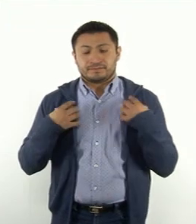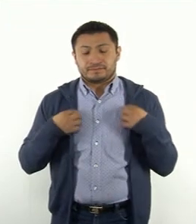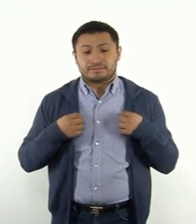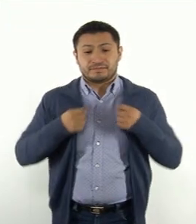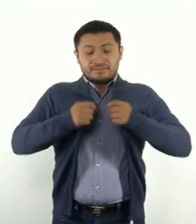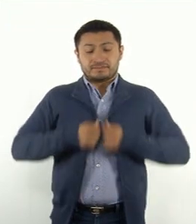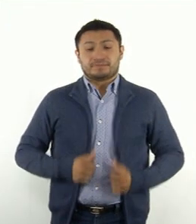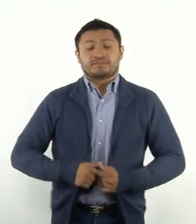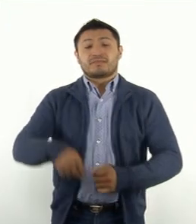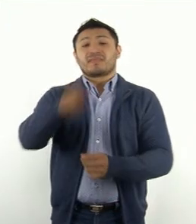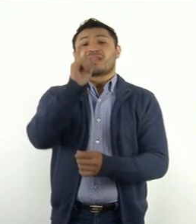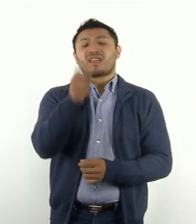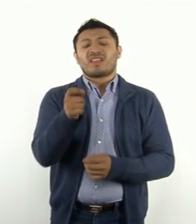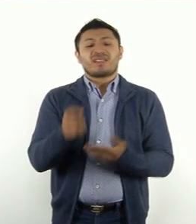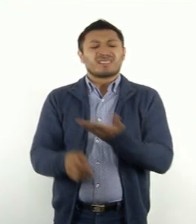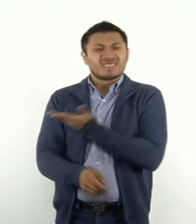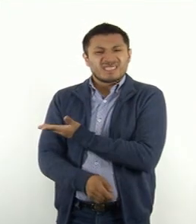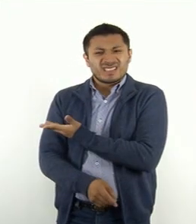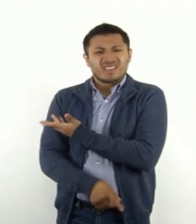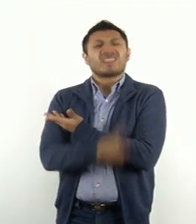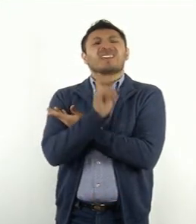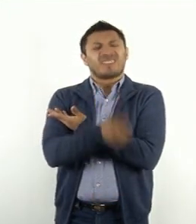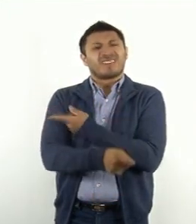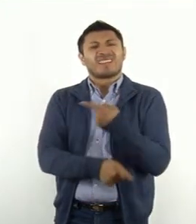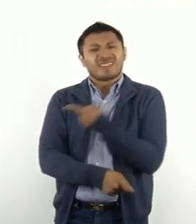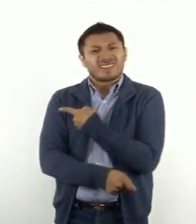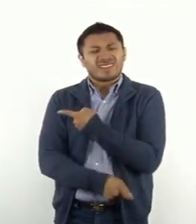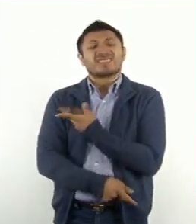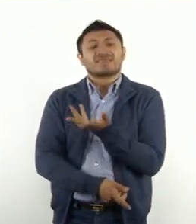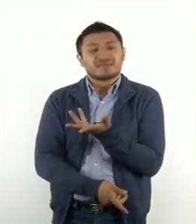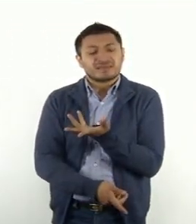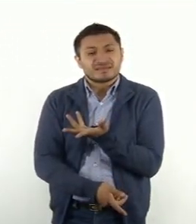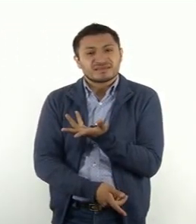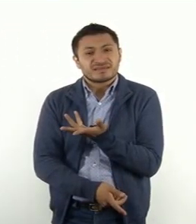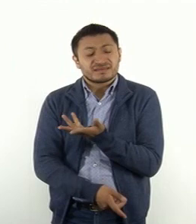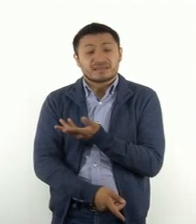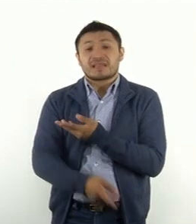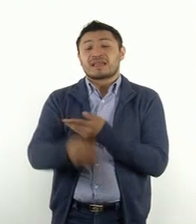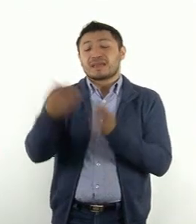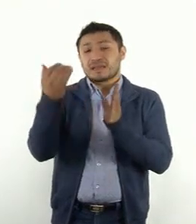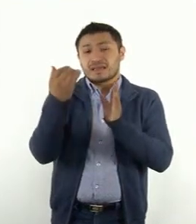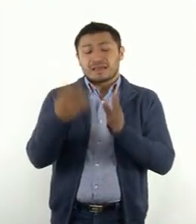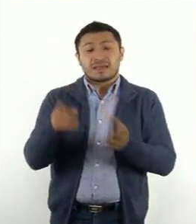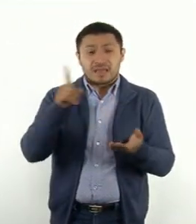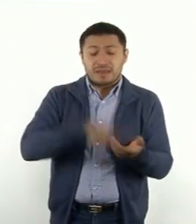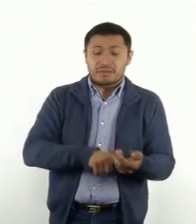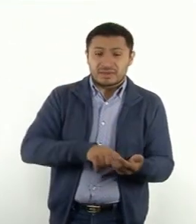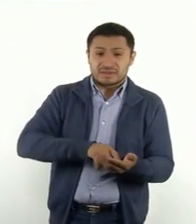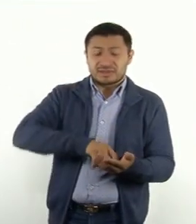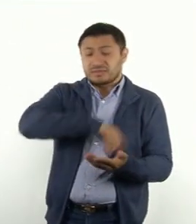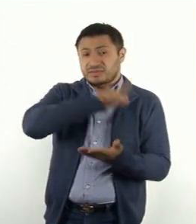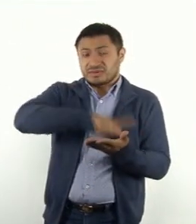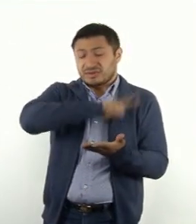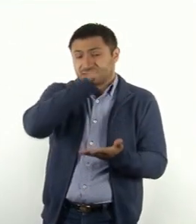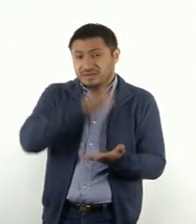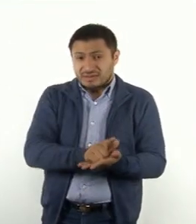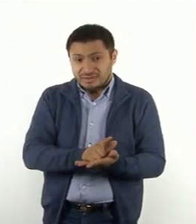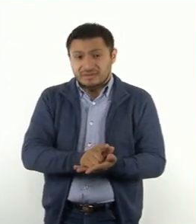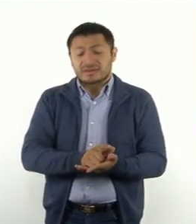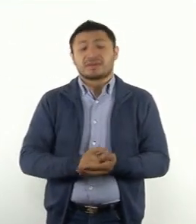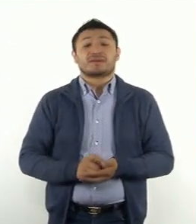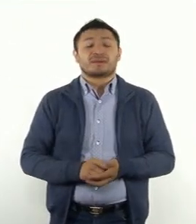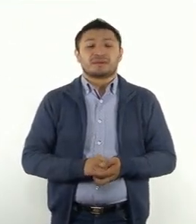soberanía? Revisemos qué es el principio de soberanía. El principio constitutivo de la democracia es el de la soberanía